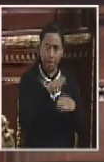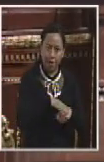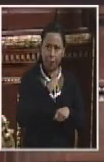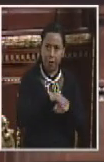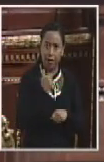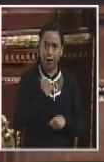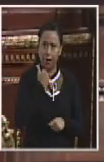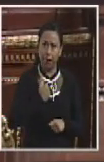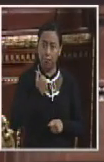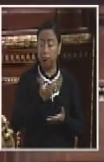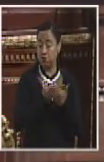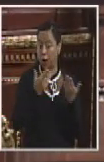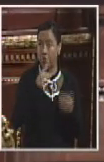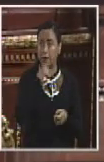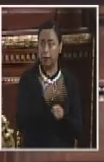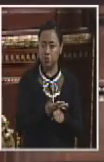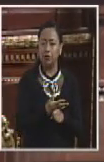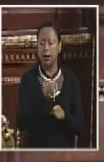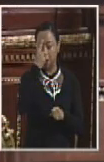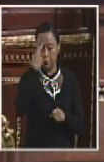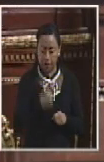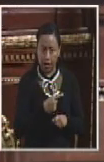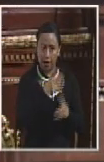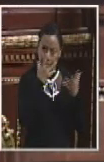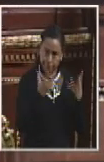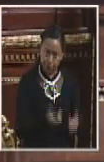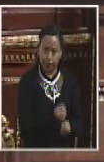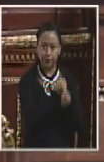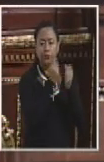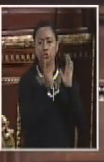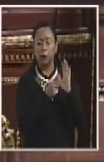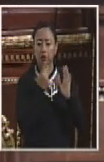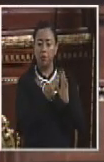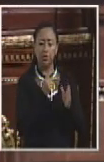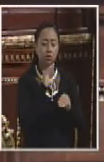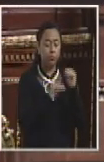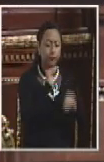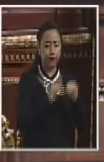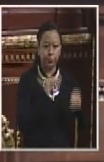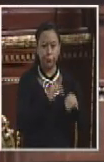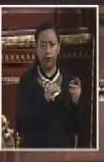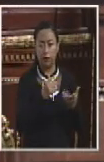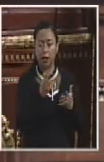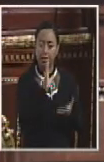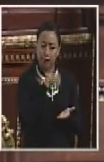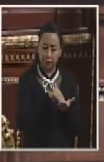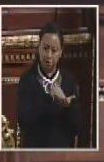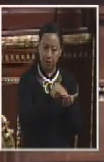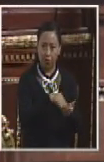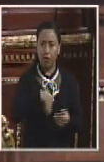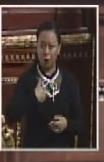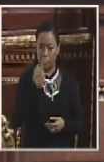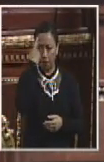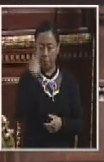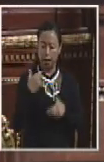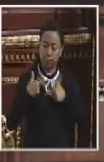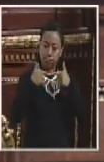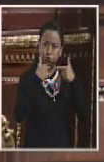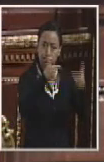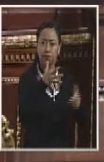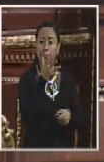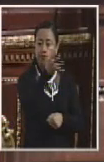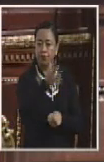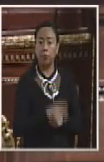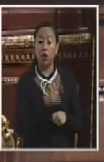que tiene la responsabilidad de recuperarlo, rehabilitarlo y conservarlo para las siguientes generaciones. Por lo anterior, se hace necesario